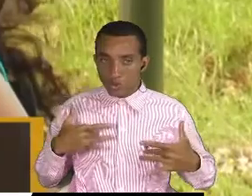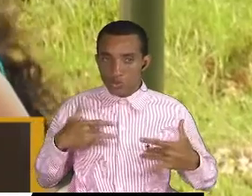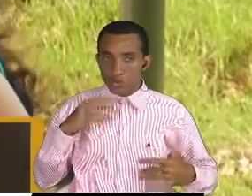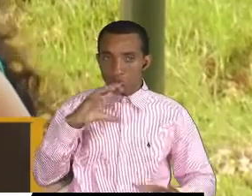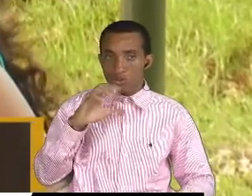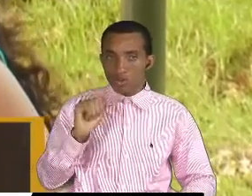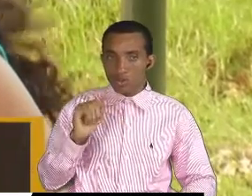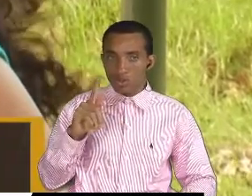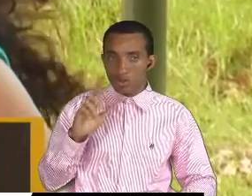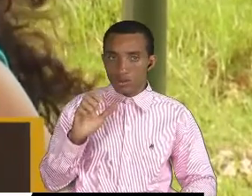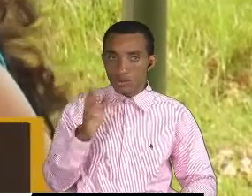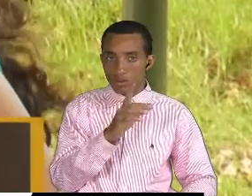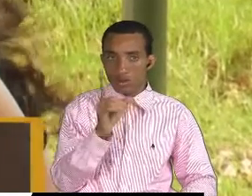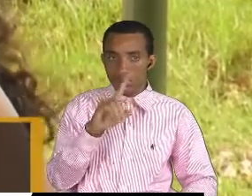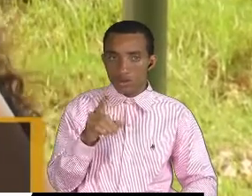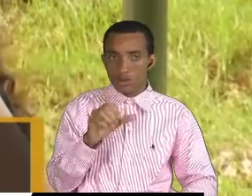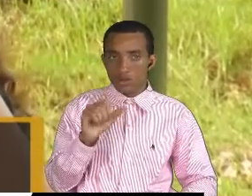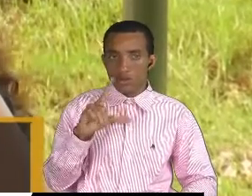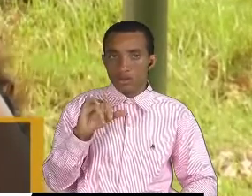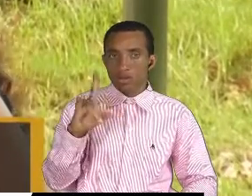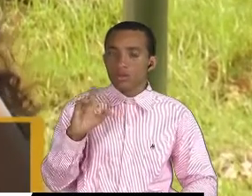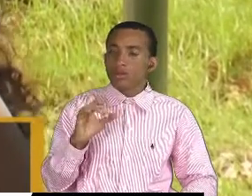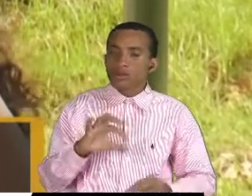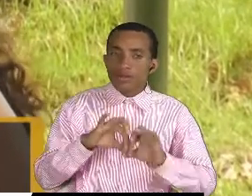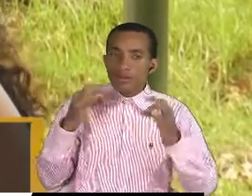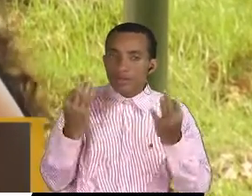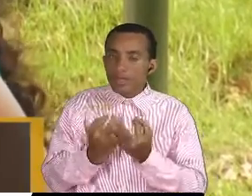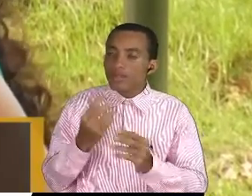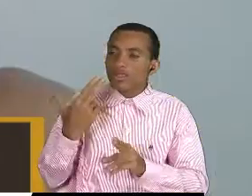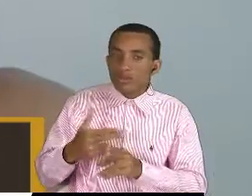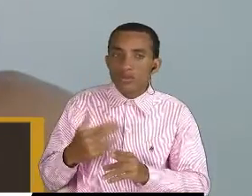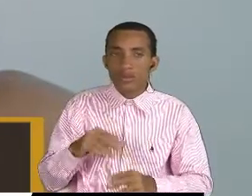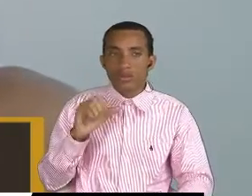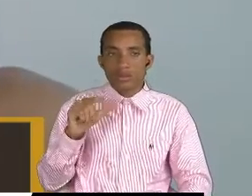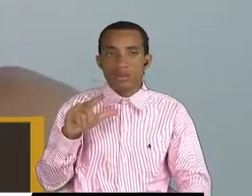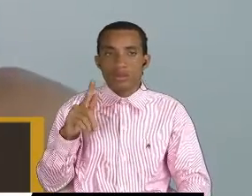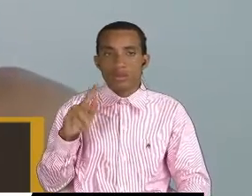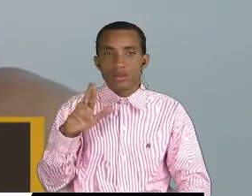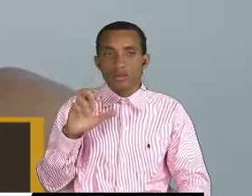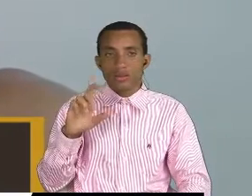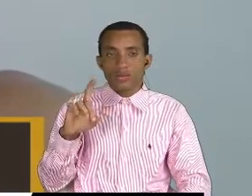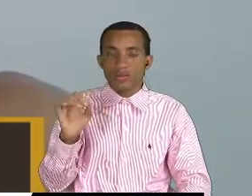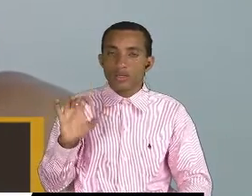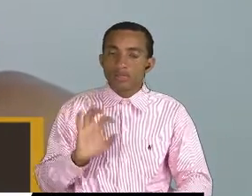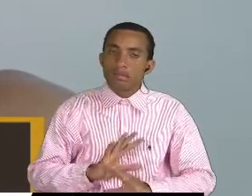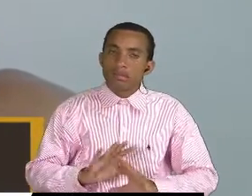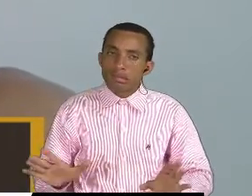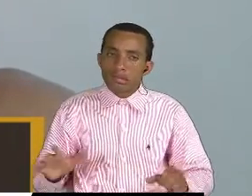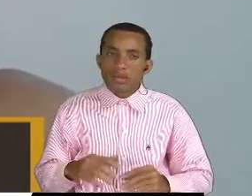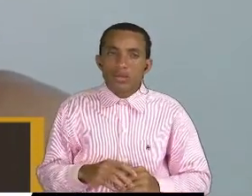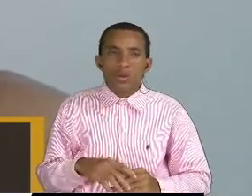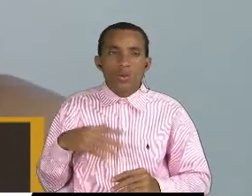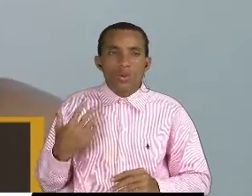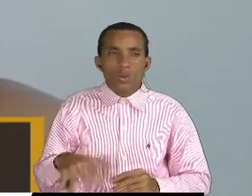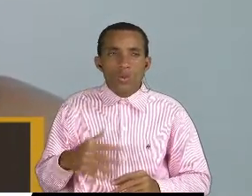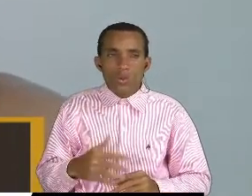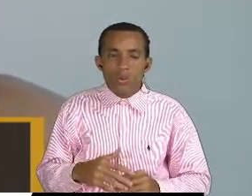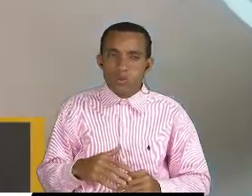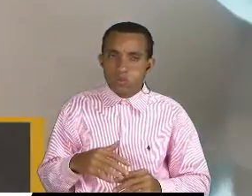los colombianos. Mi familiar se llama Alfredo Rodríguez y tiene una cirrosis hepática combinada